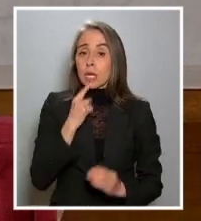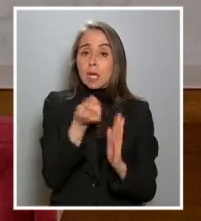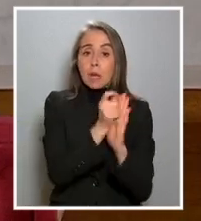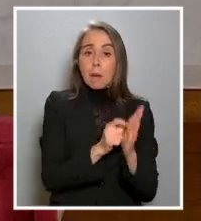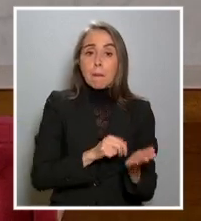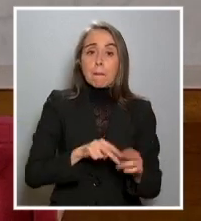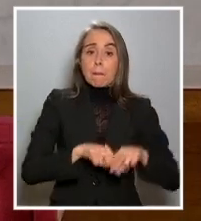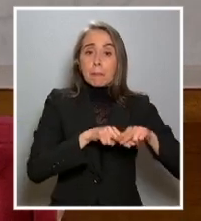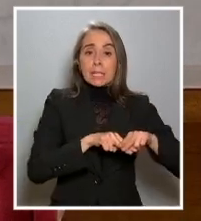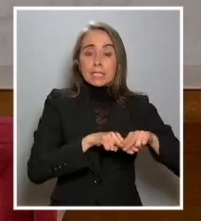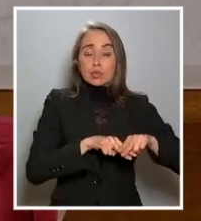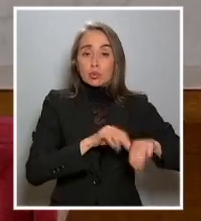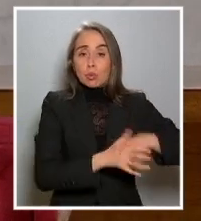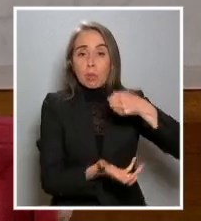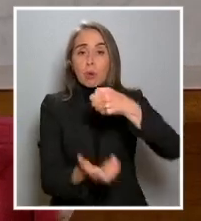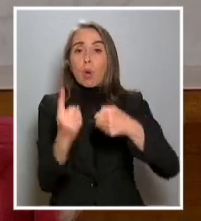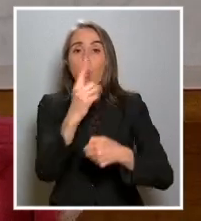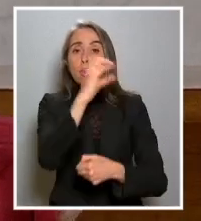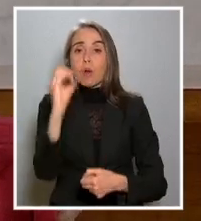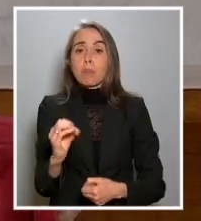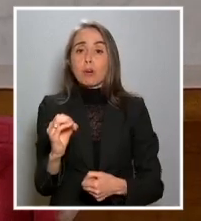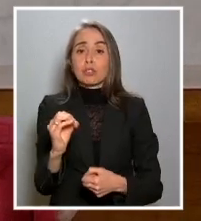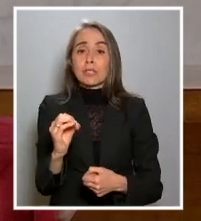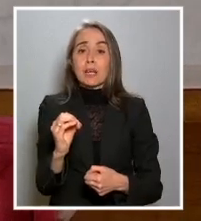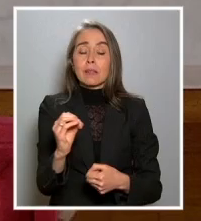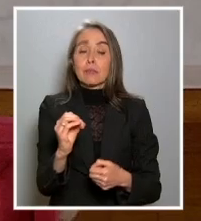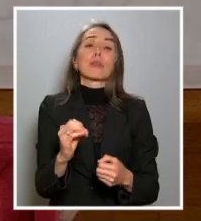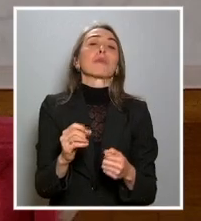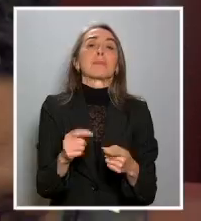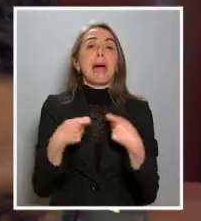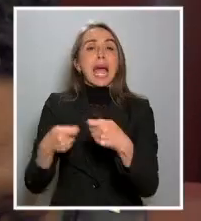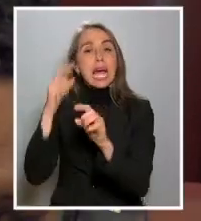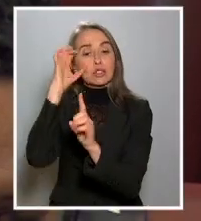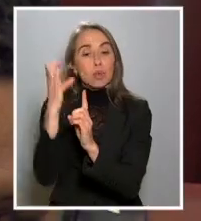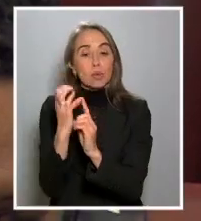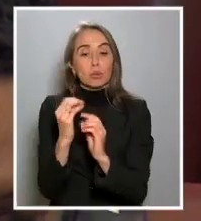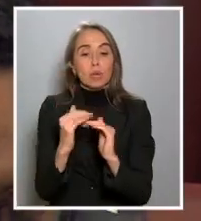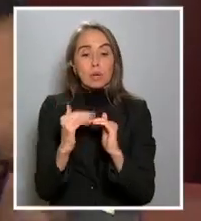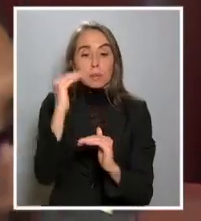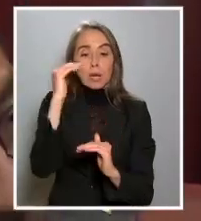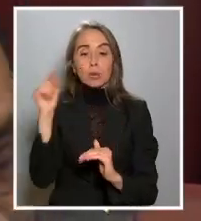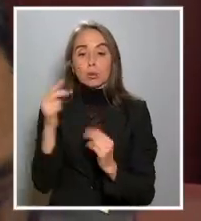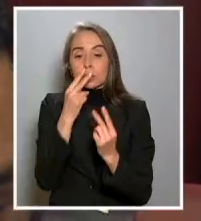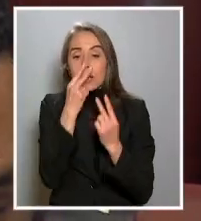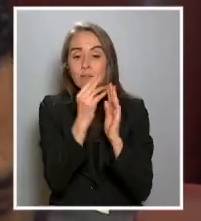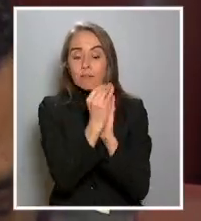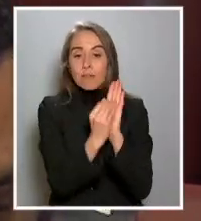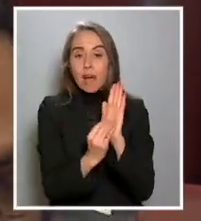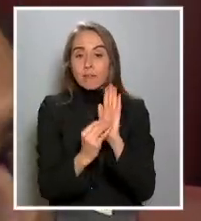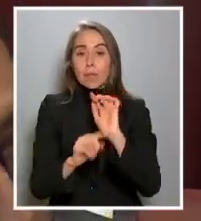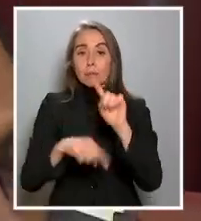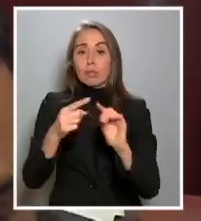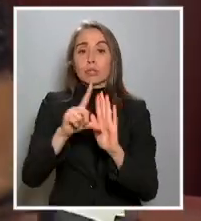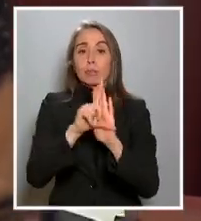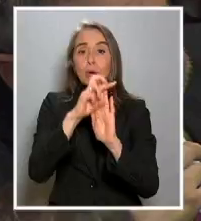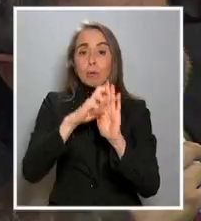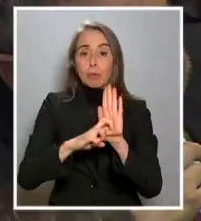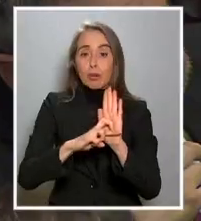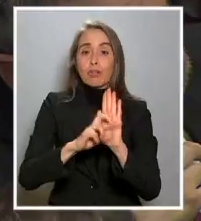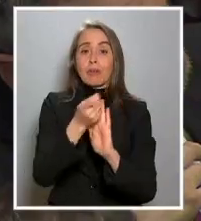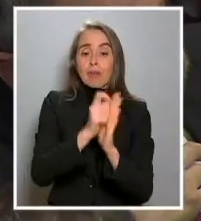presupuestario del 1%, lo que supone un aumento muy significativo que ustedes verán expresados en el próximo presupuesto